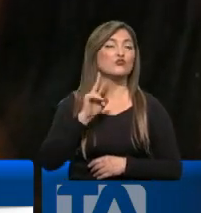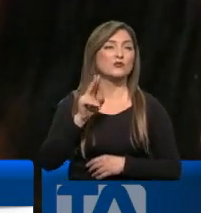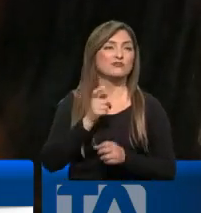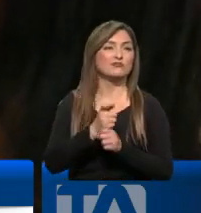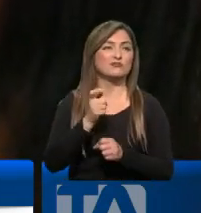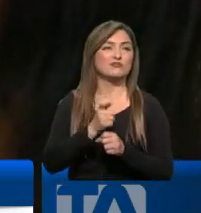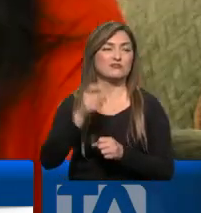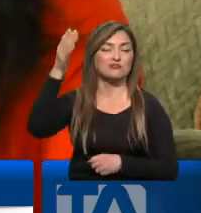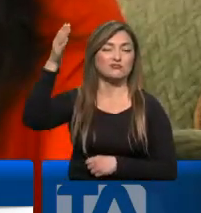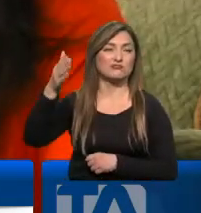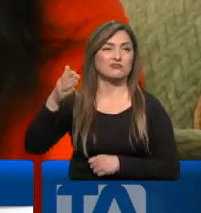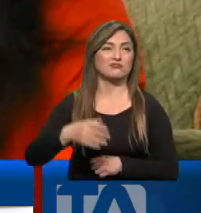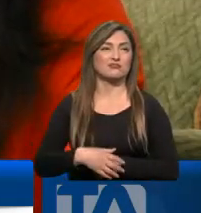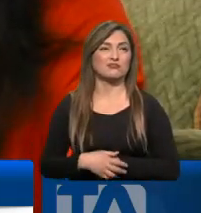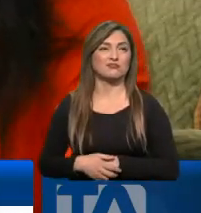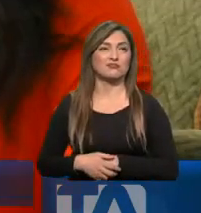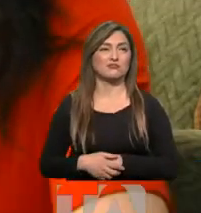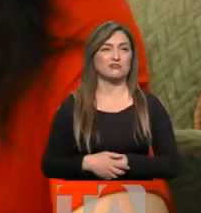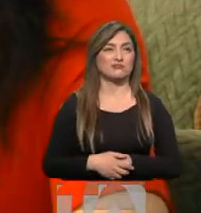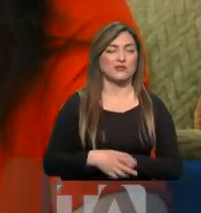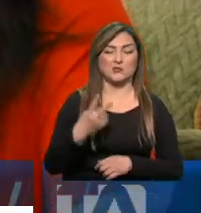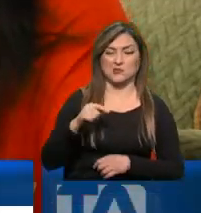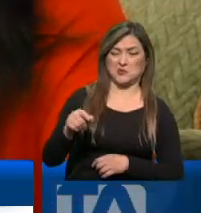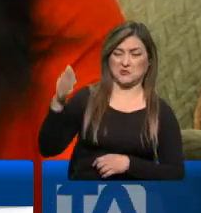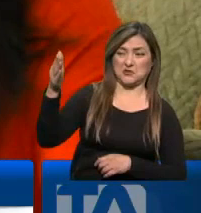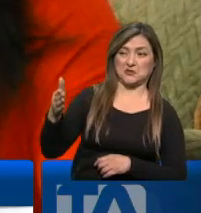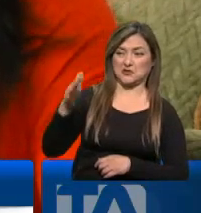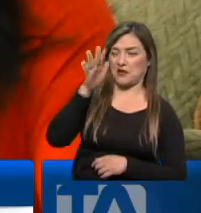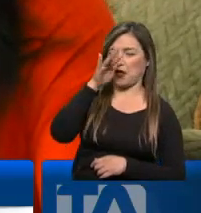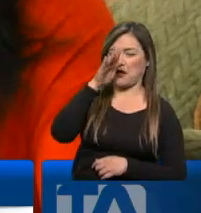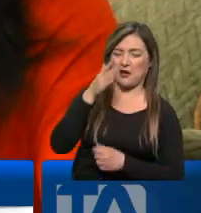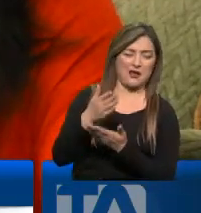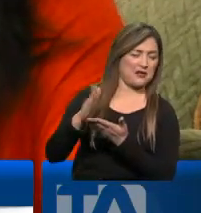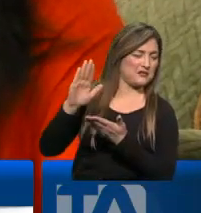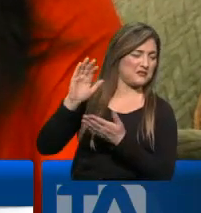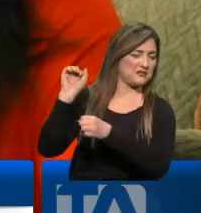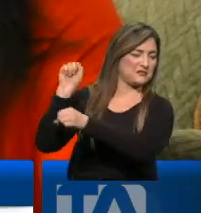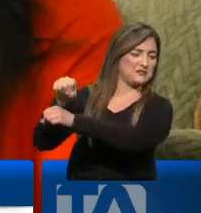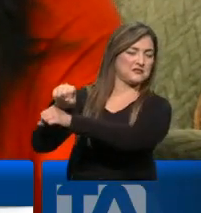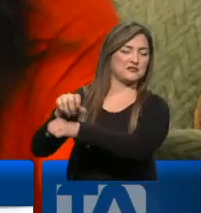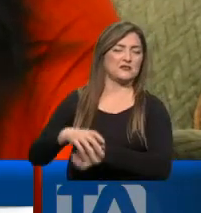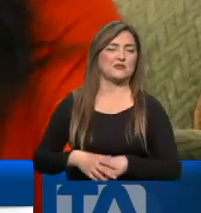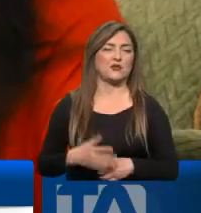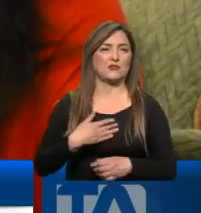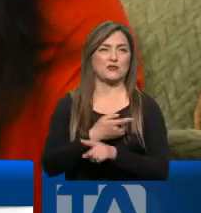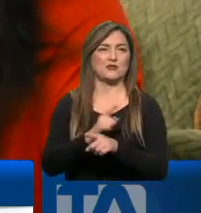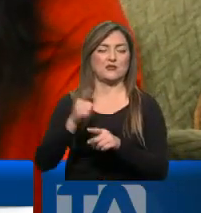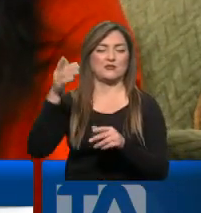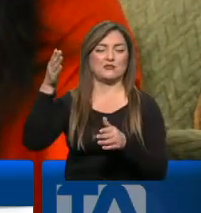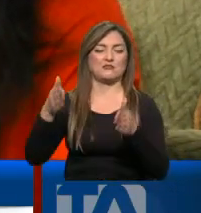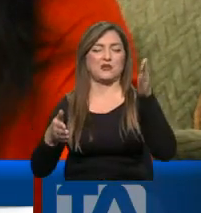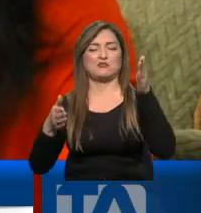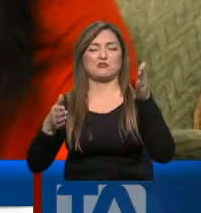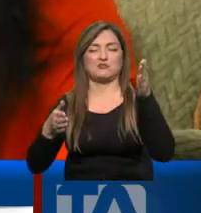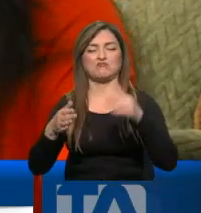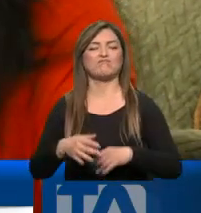bullying por su estatura. Me hacían a un lado por verme diferente, sí, por verme más pequeña que ellas y